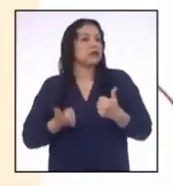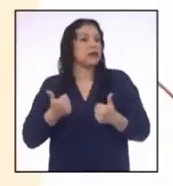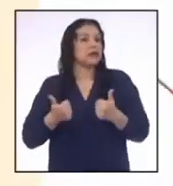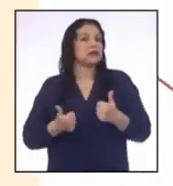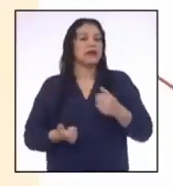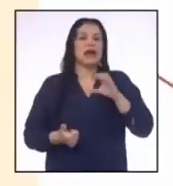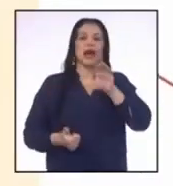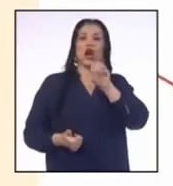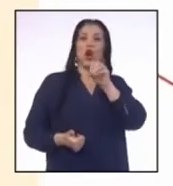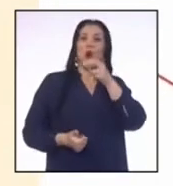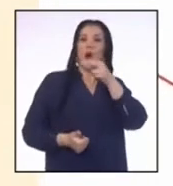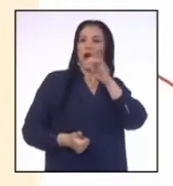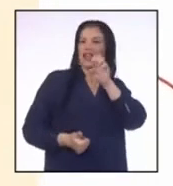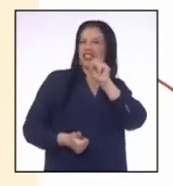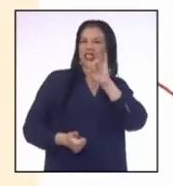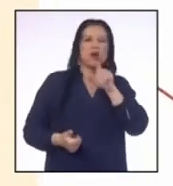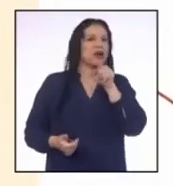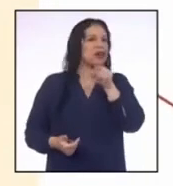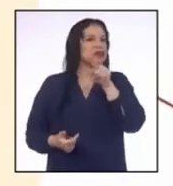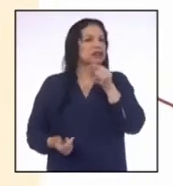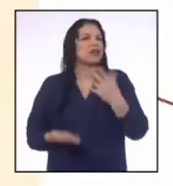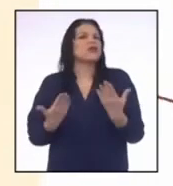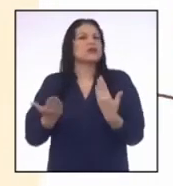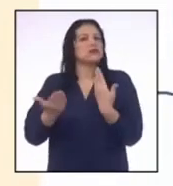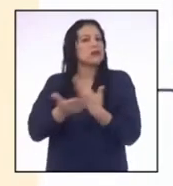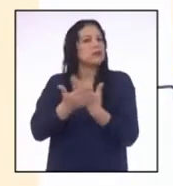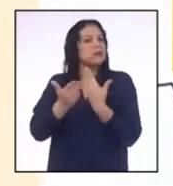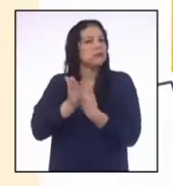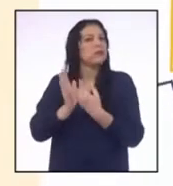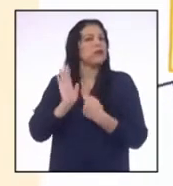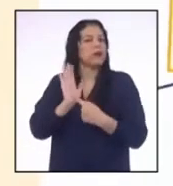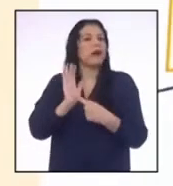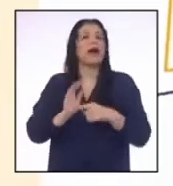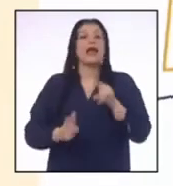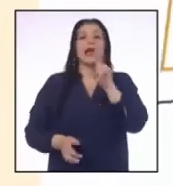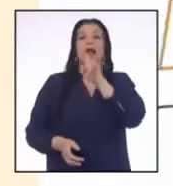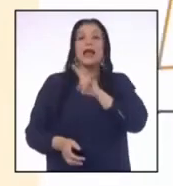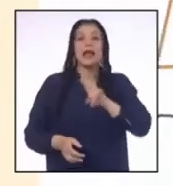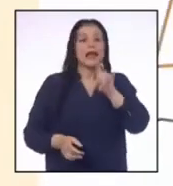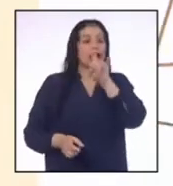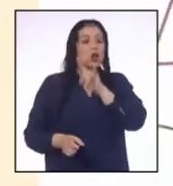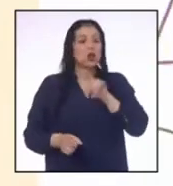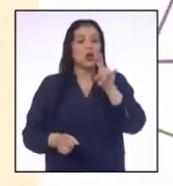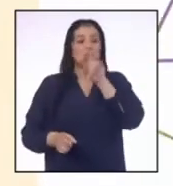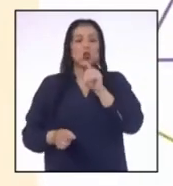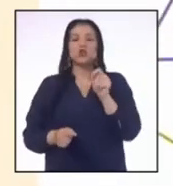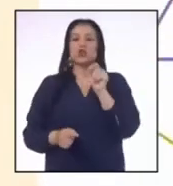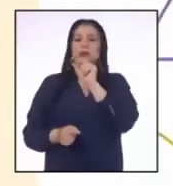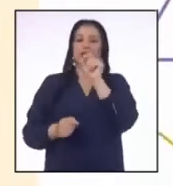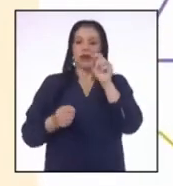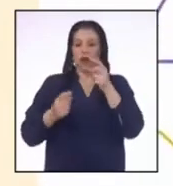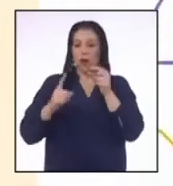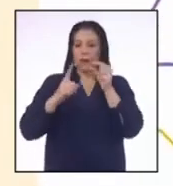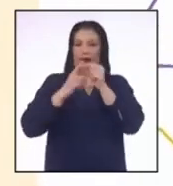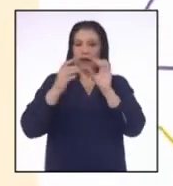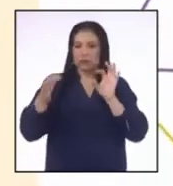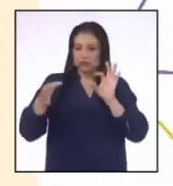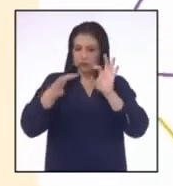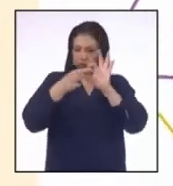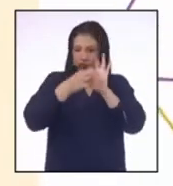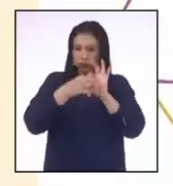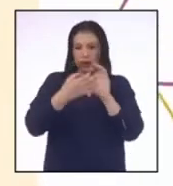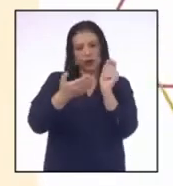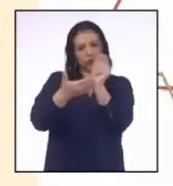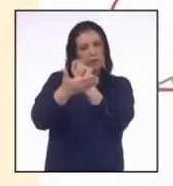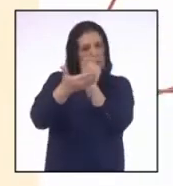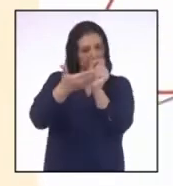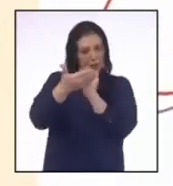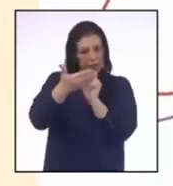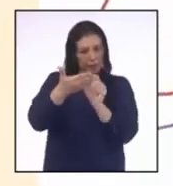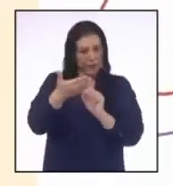la cohesión. Esta se evidencia en el uso de marcadores o conectores del discurso.